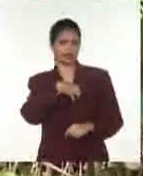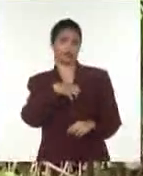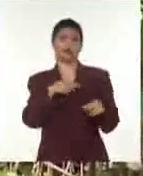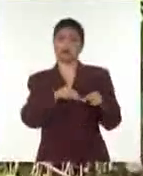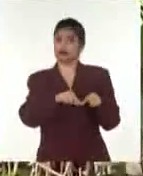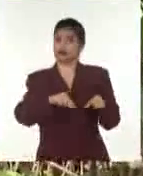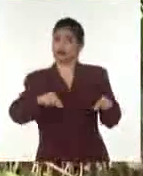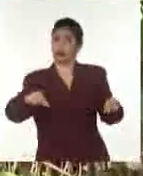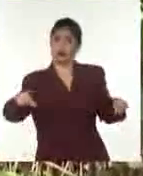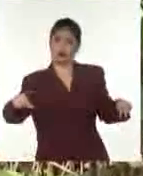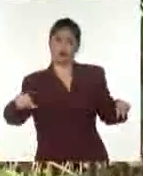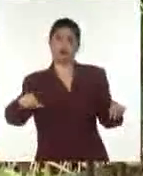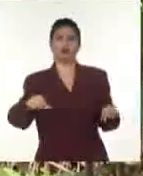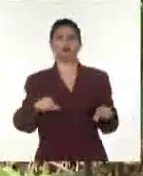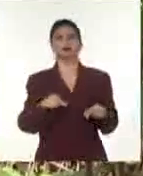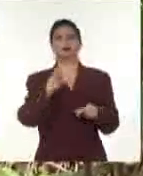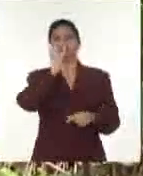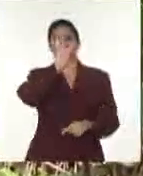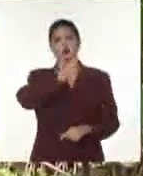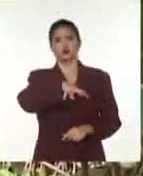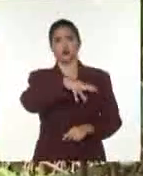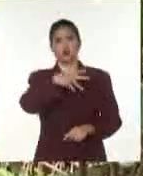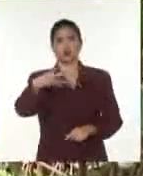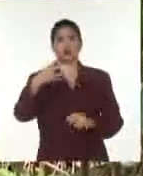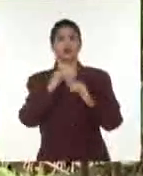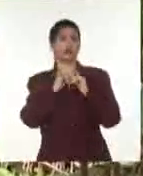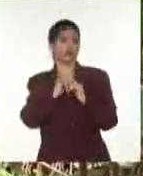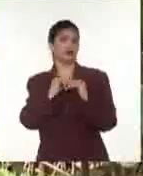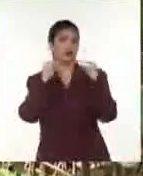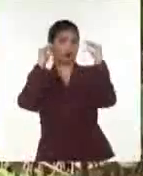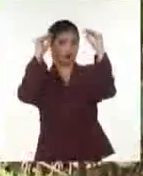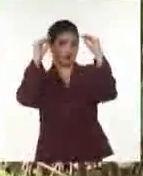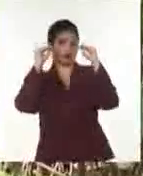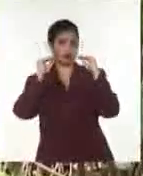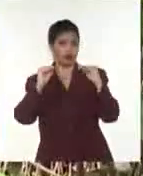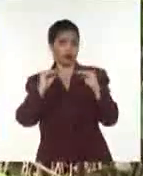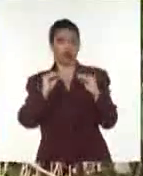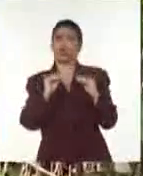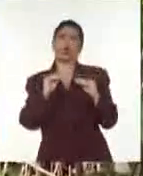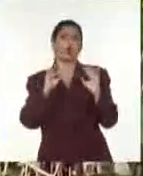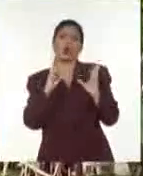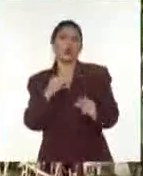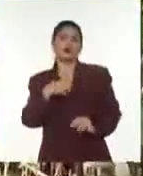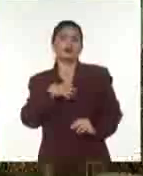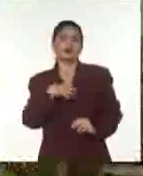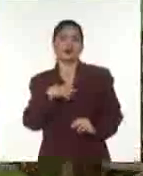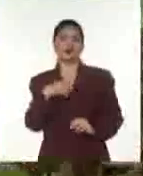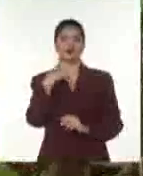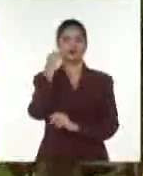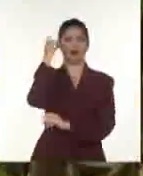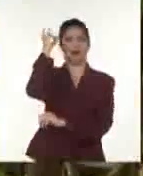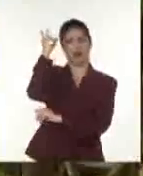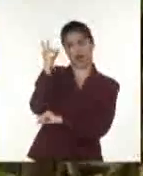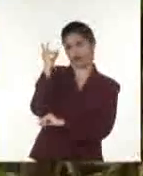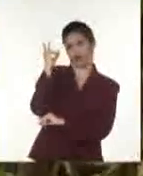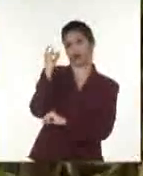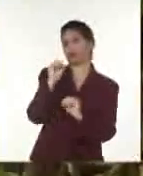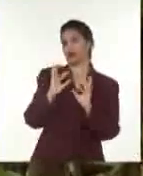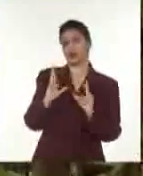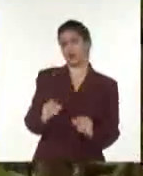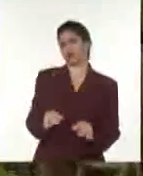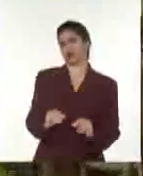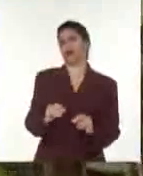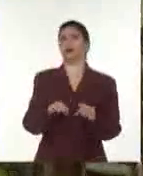que modelos estadísticos que predicen la biomasa de un árbol a partir de características dendométricas, dígase